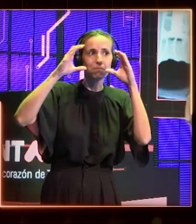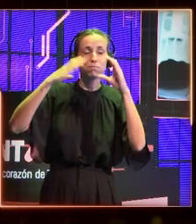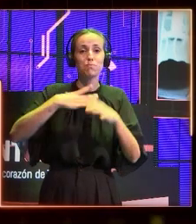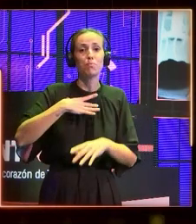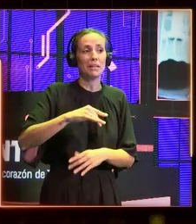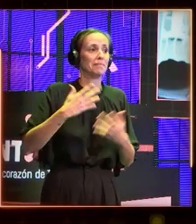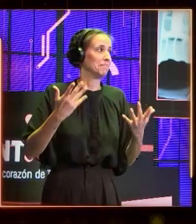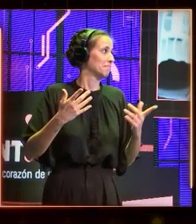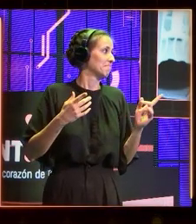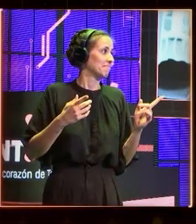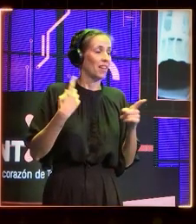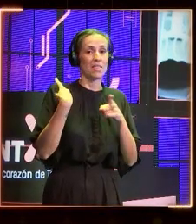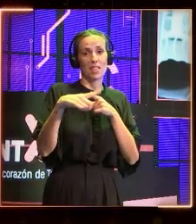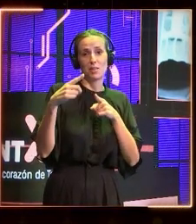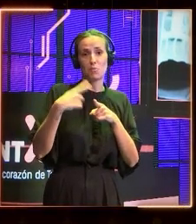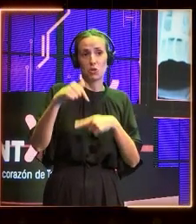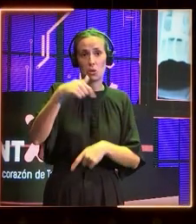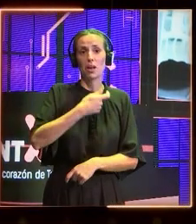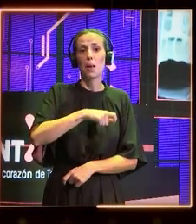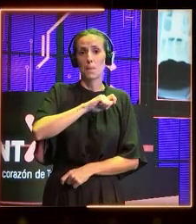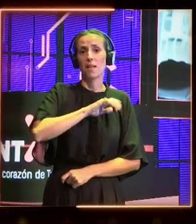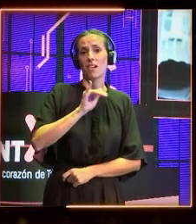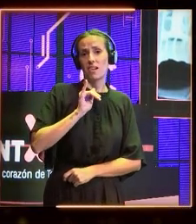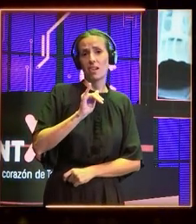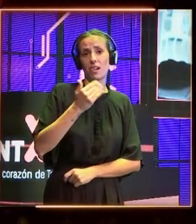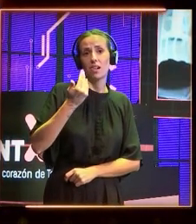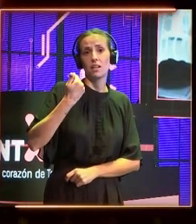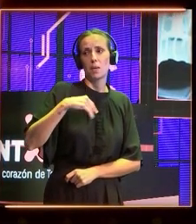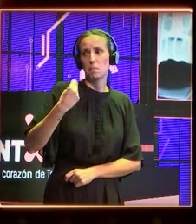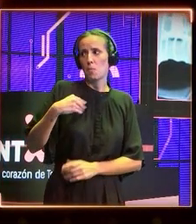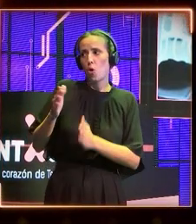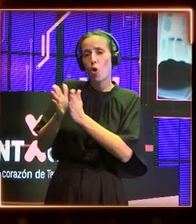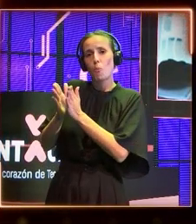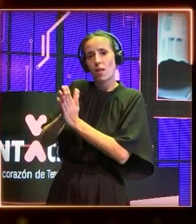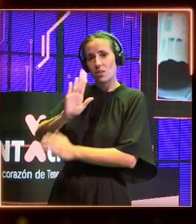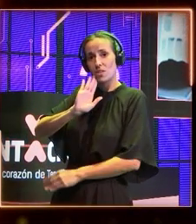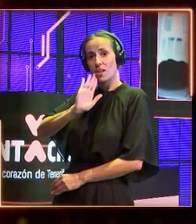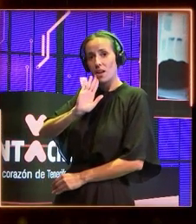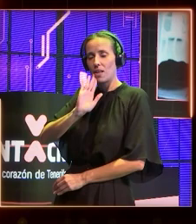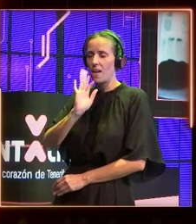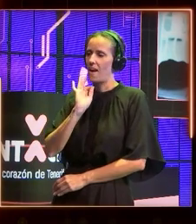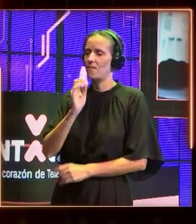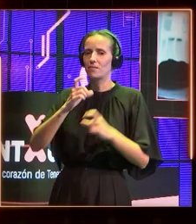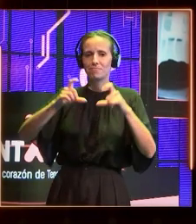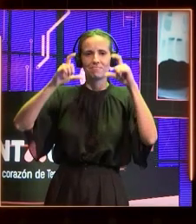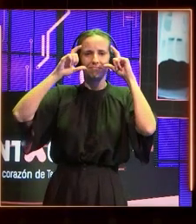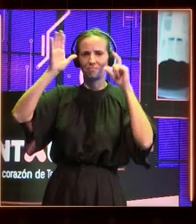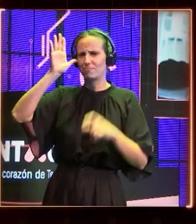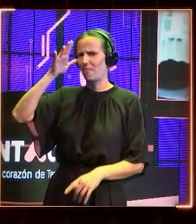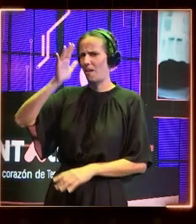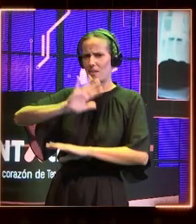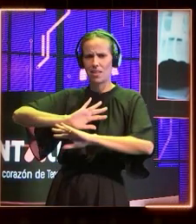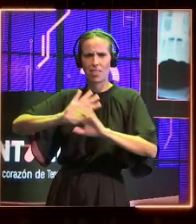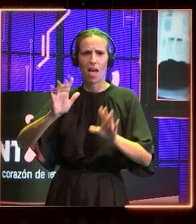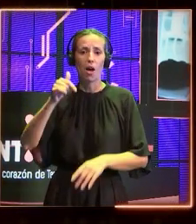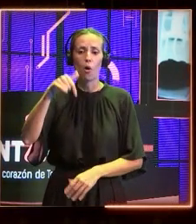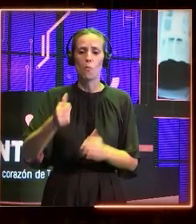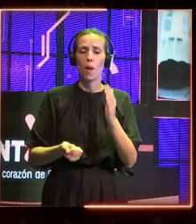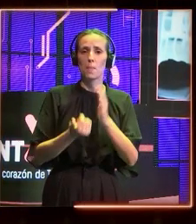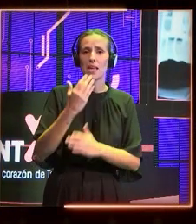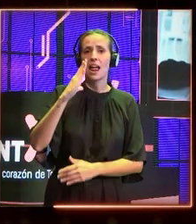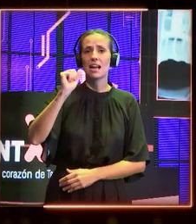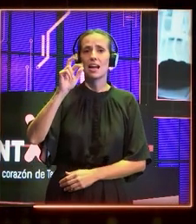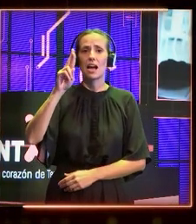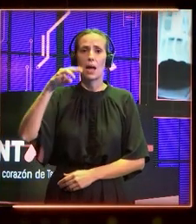tenemos el dispositivo aquí en España y como como ha comentado Pedro la verdad es que son una auténtica pasada esta mañana ha tenido Carmen la